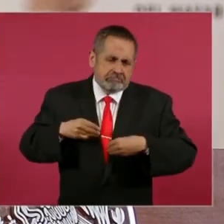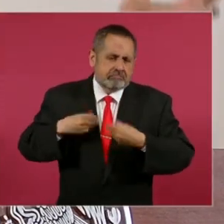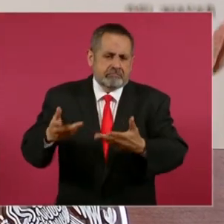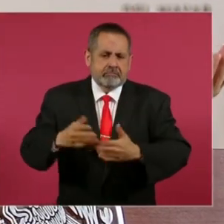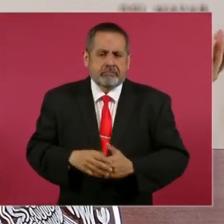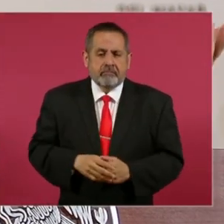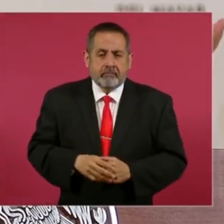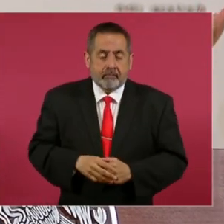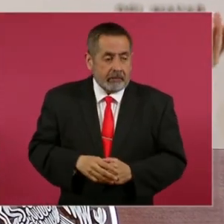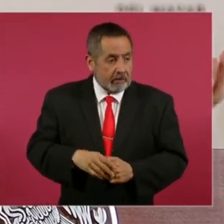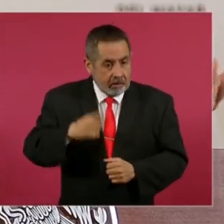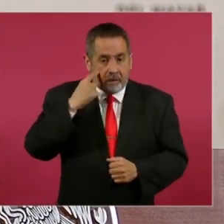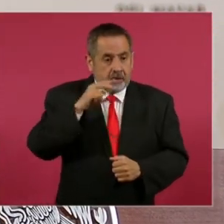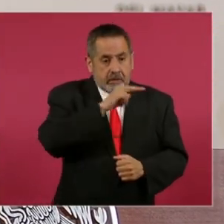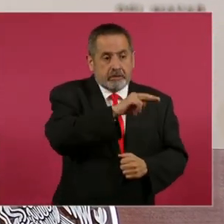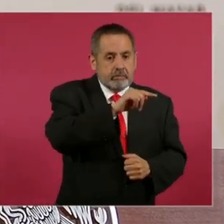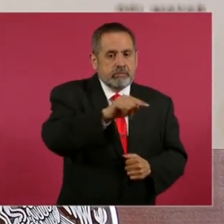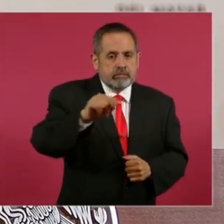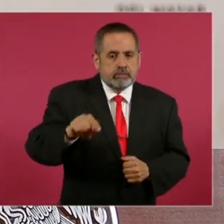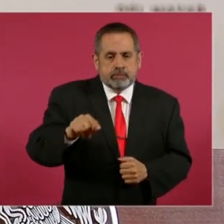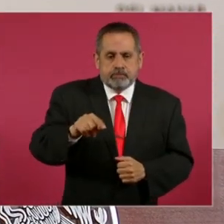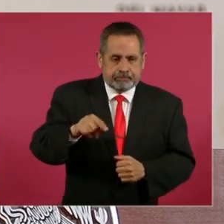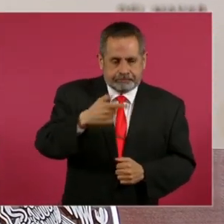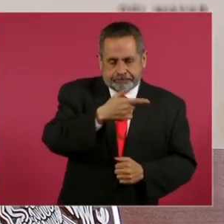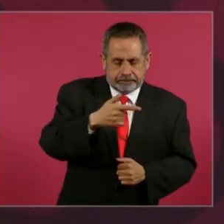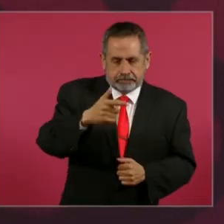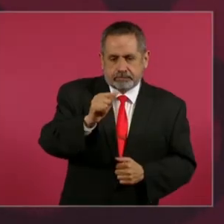Es que está en todos lados.